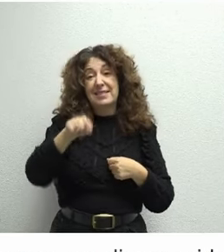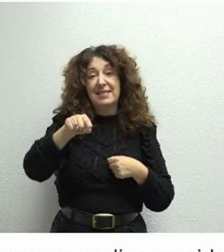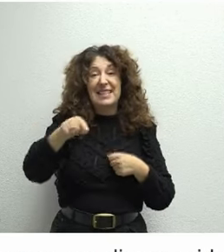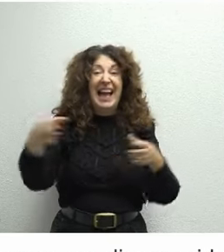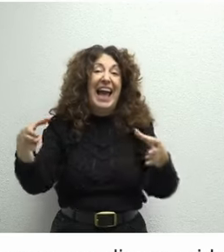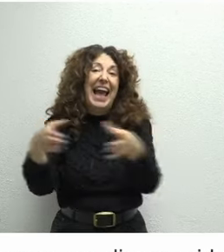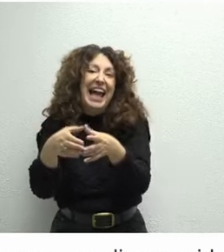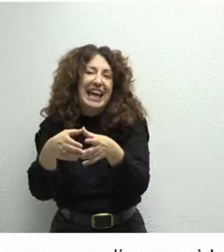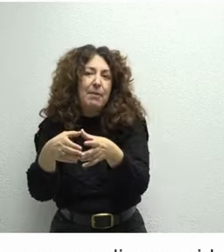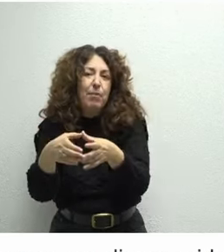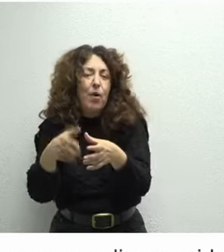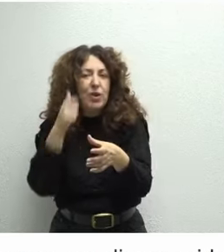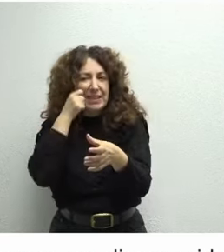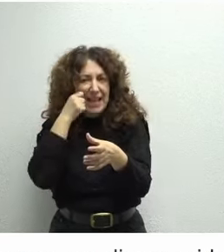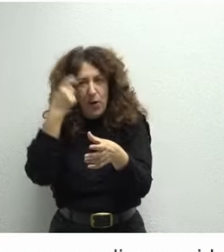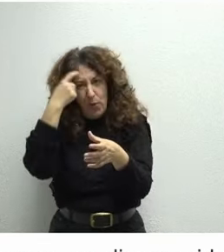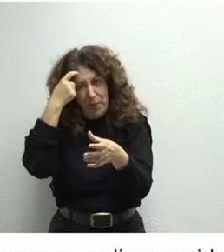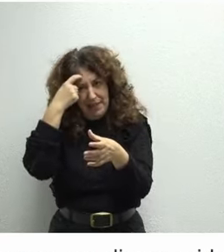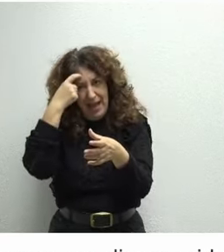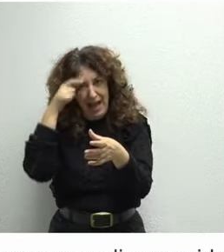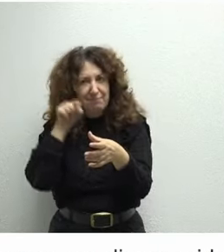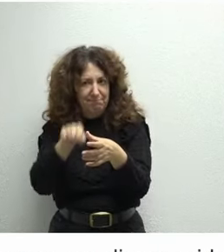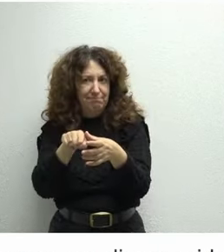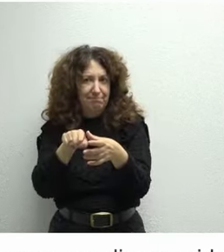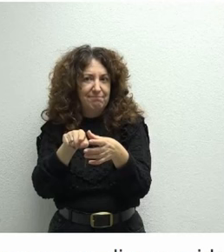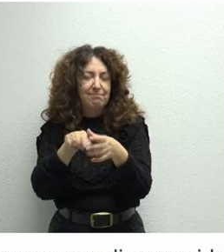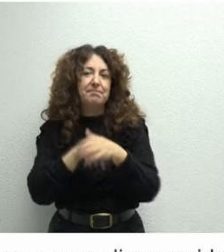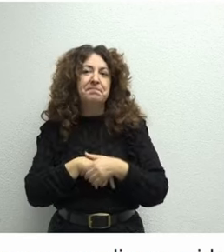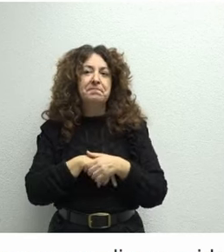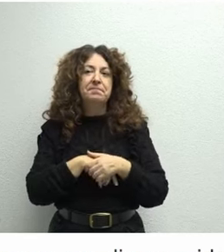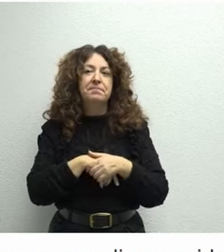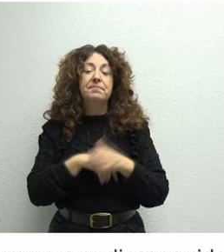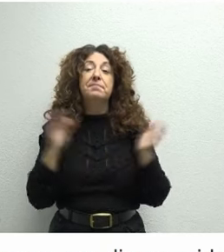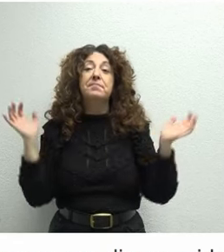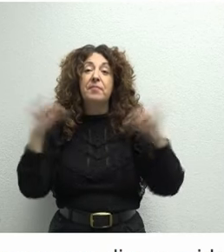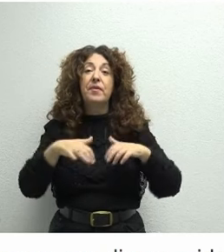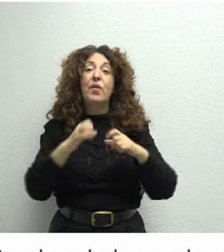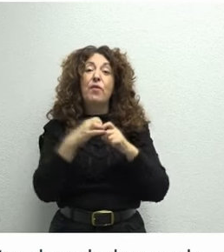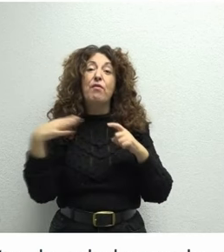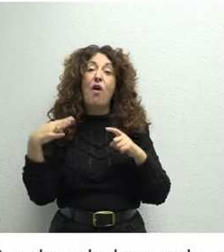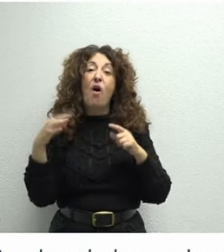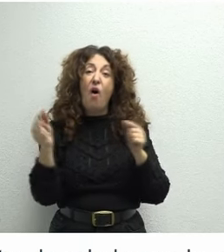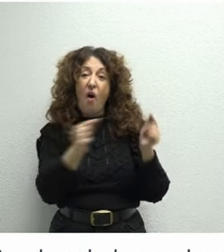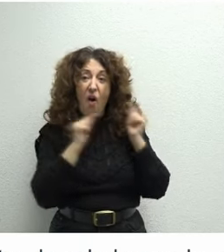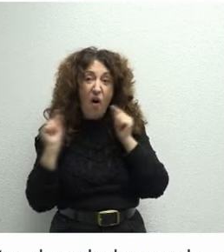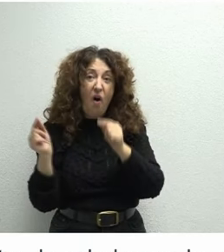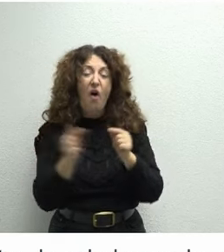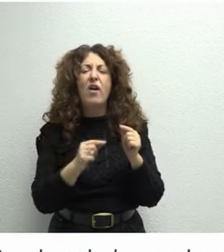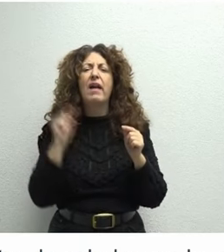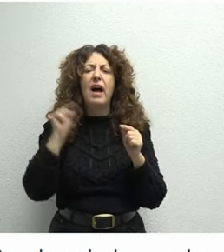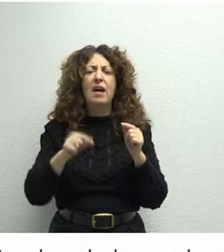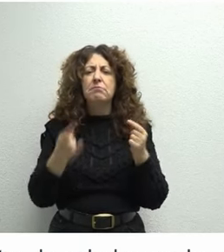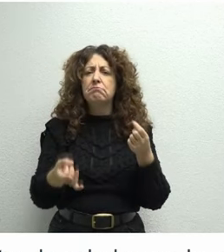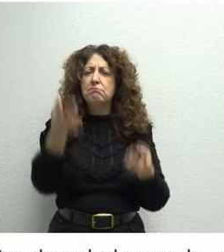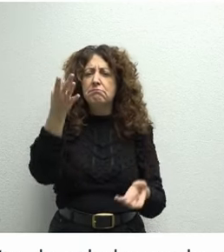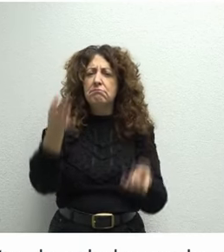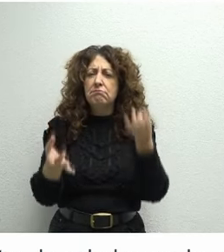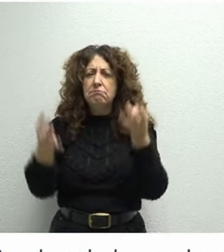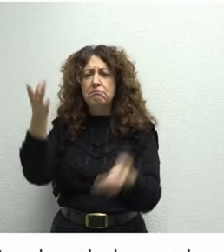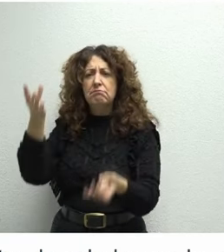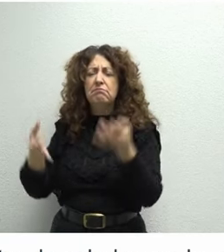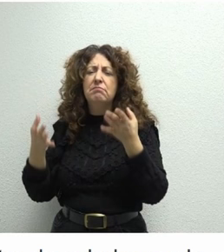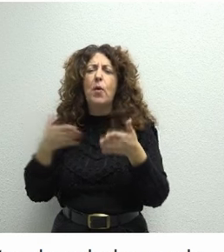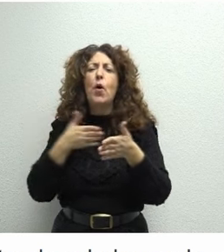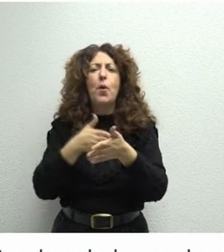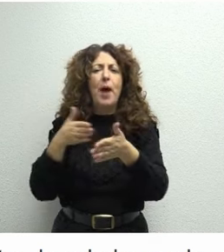Mental en particular no en en este foro salieron muchas y muchas de las barreras que a